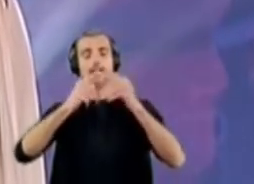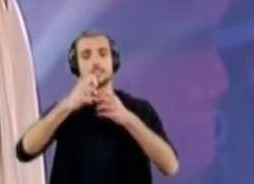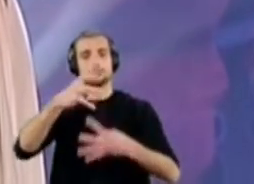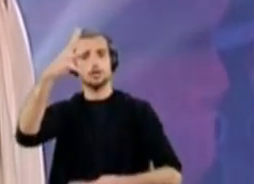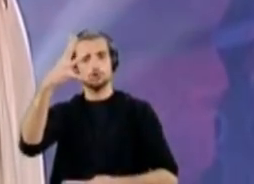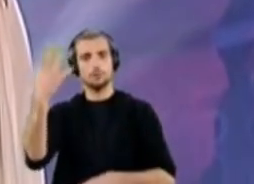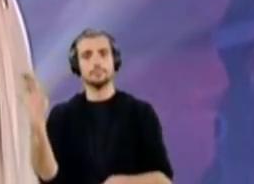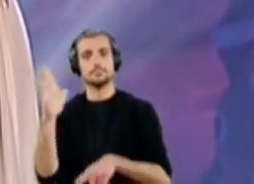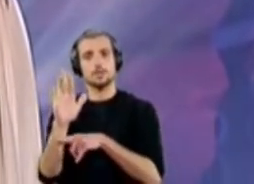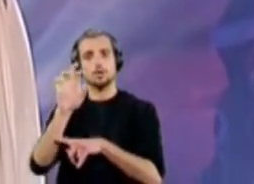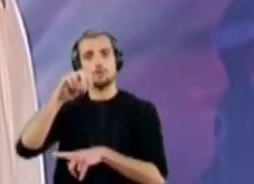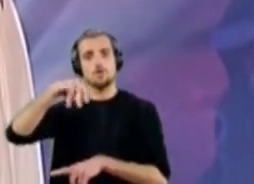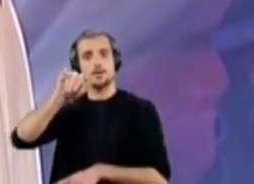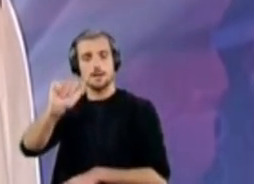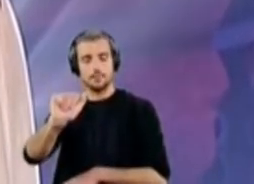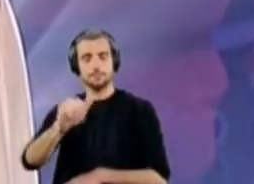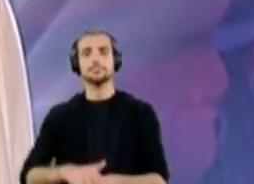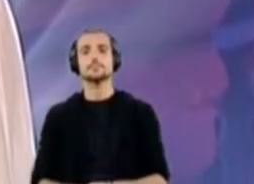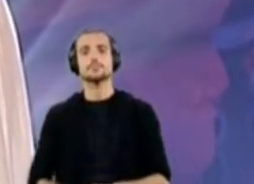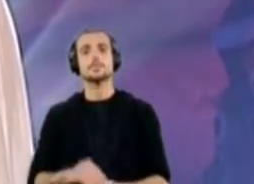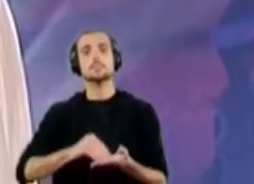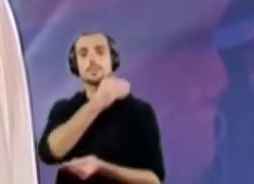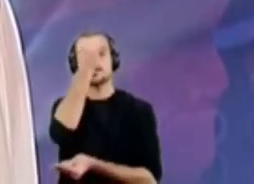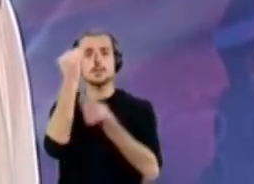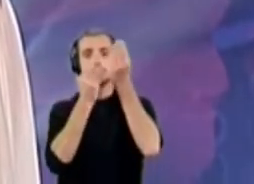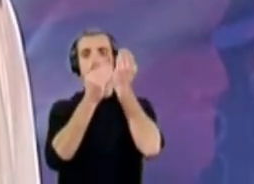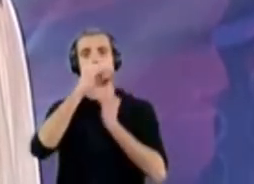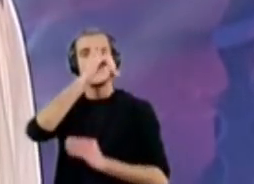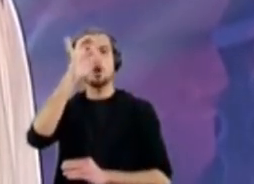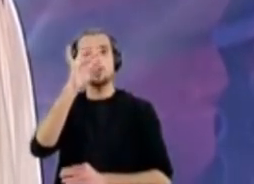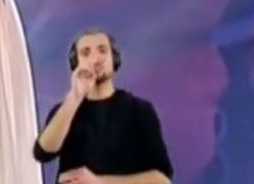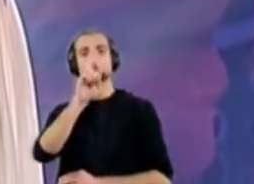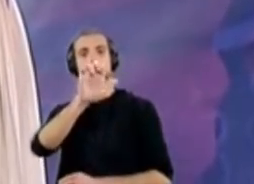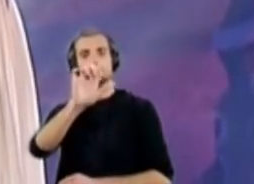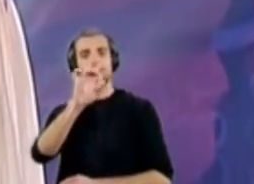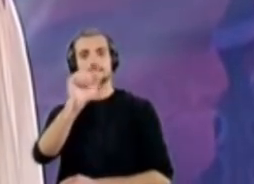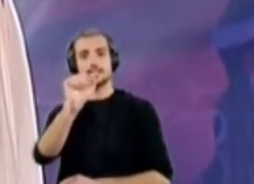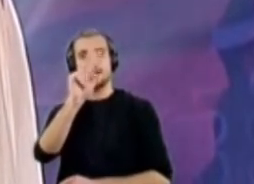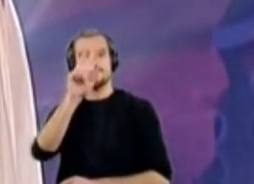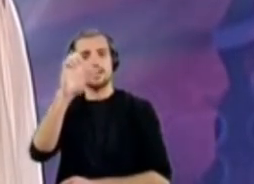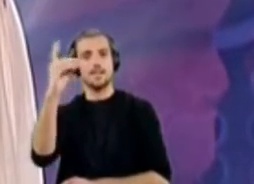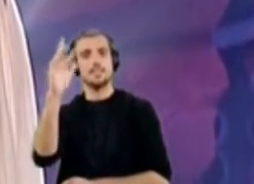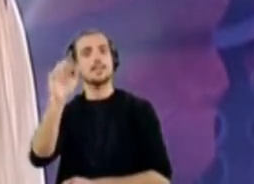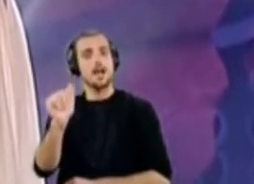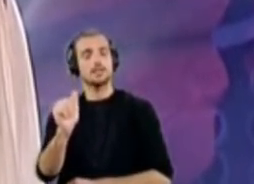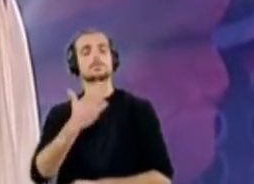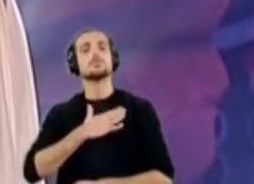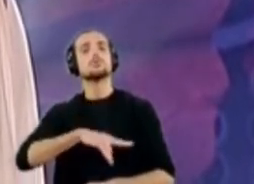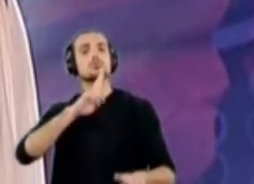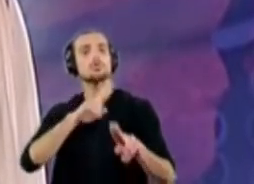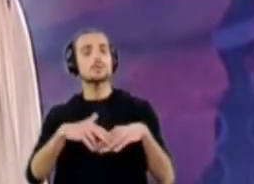a Ronia Alvarado Cárdenes con un maquillaje de Josué Saavedra Suárez con el